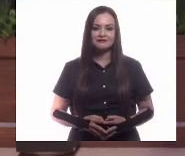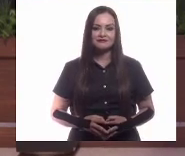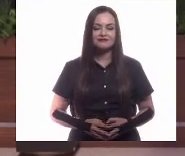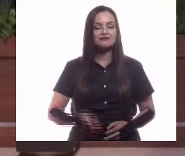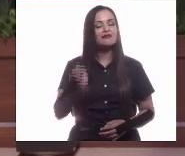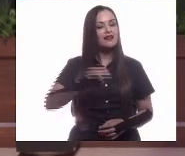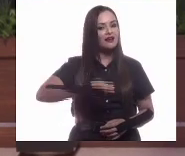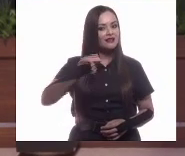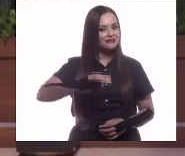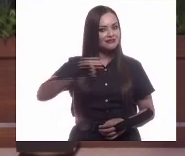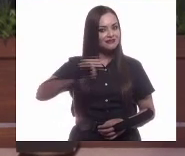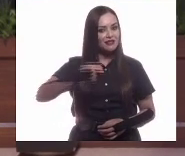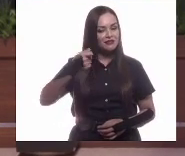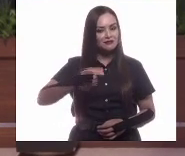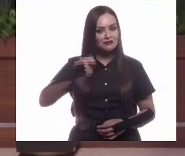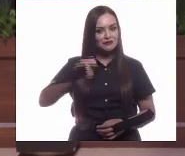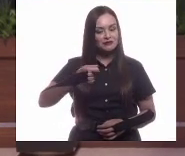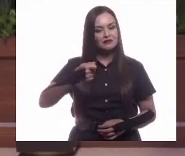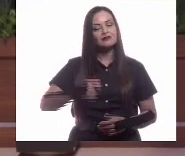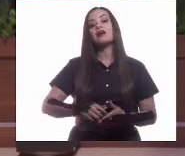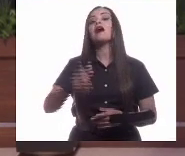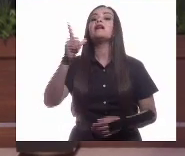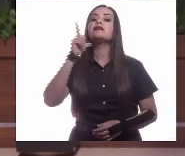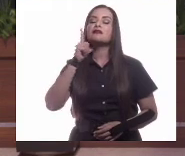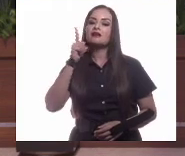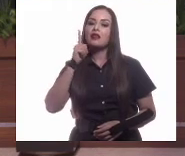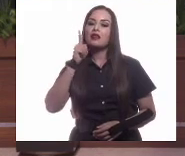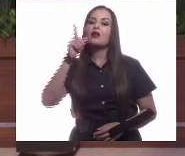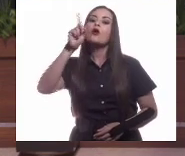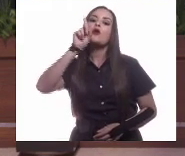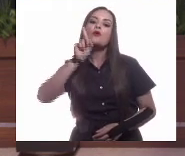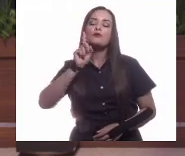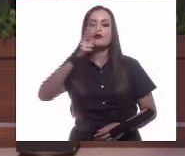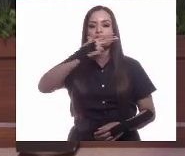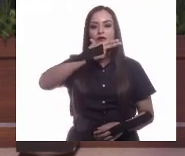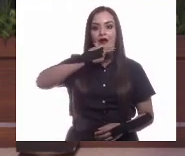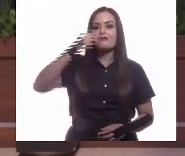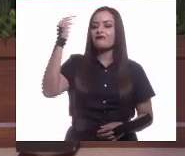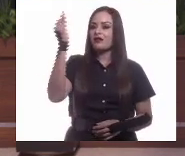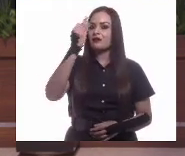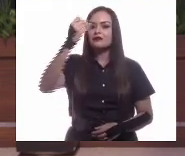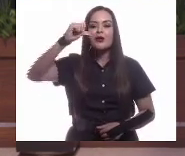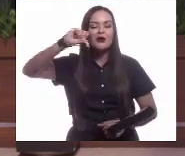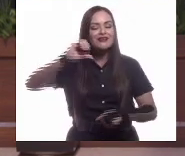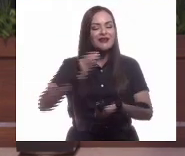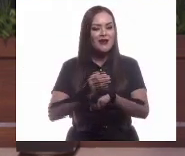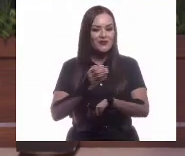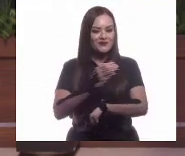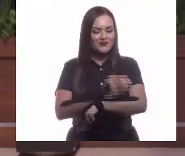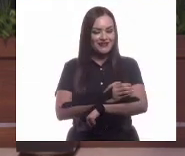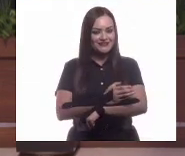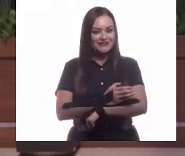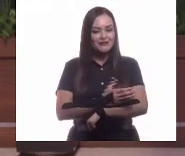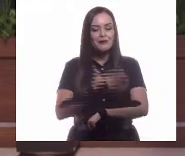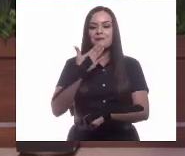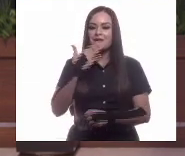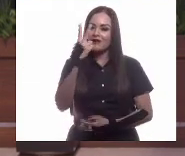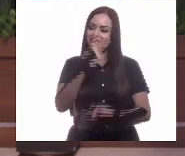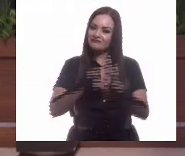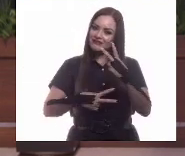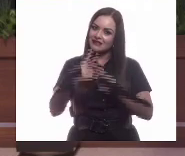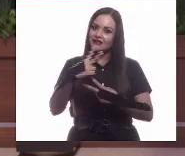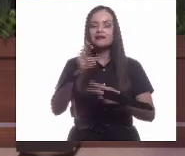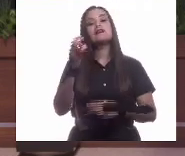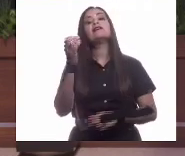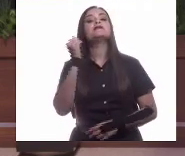Saludo a nuestras legisladoras y legisladores federales que nos honran hoy con su presencia. Bienvenidos,